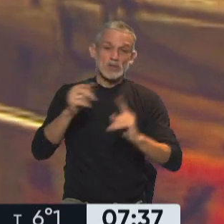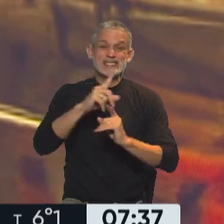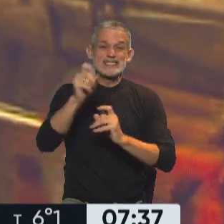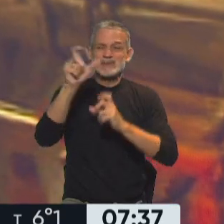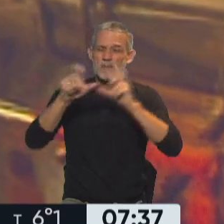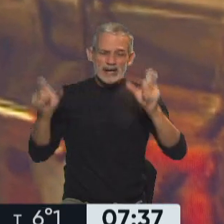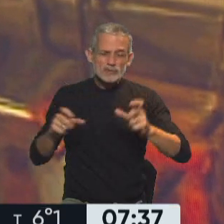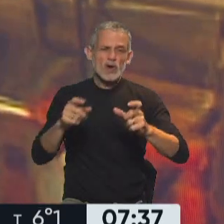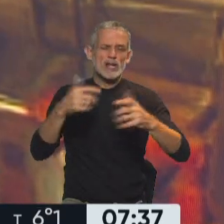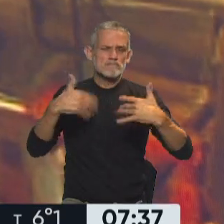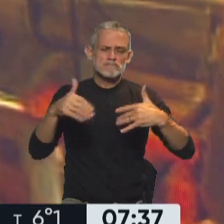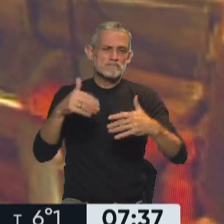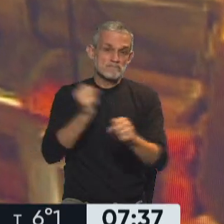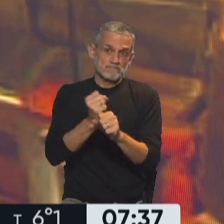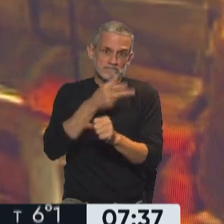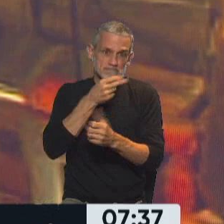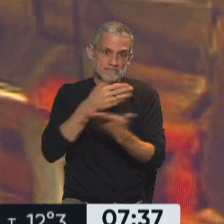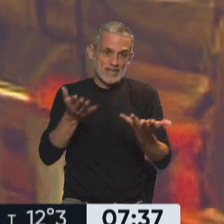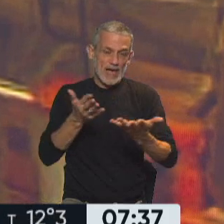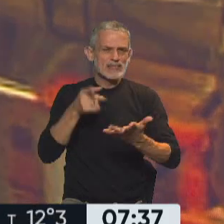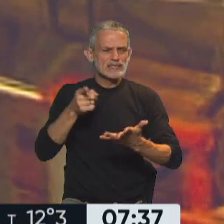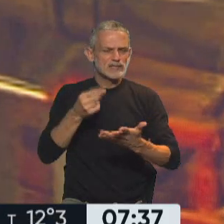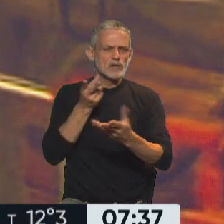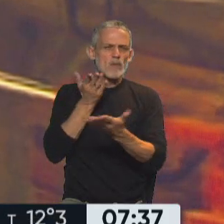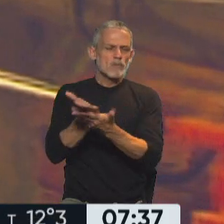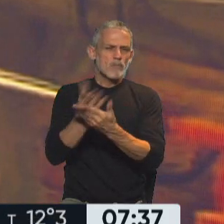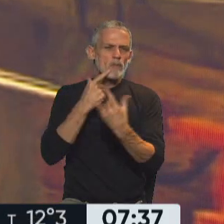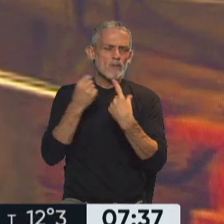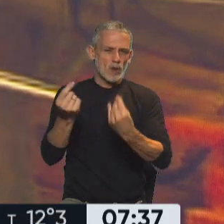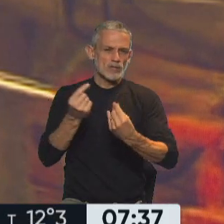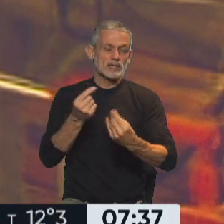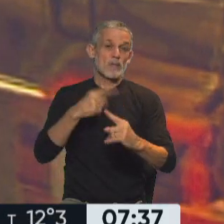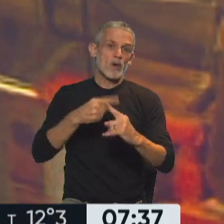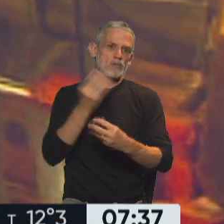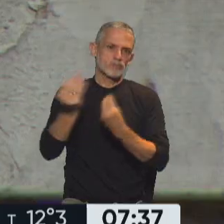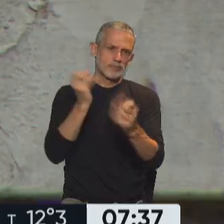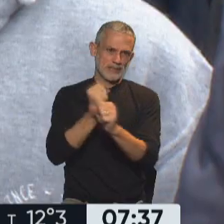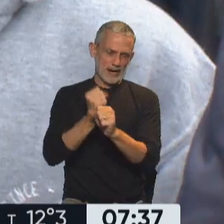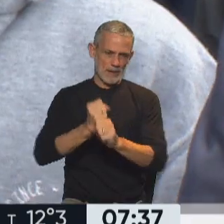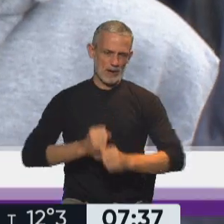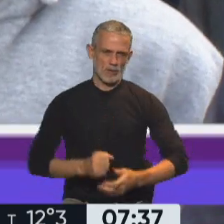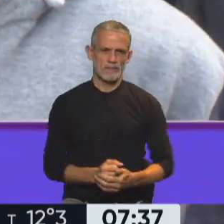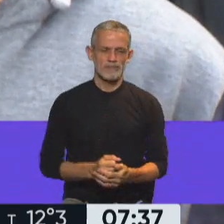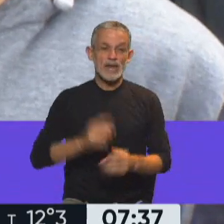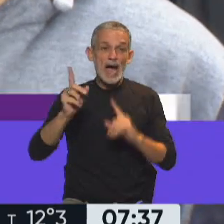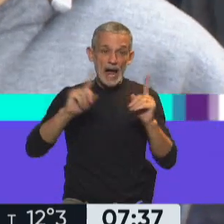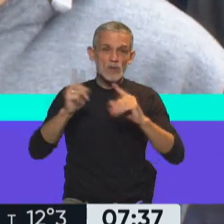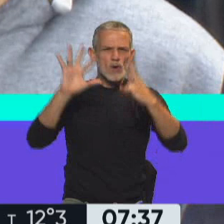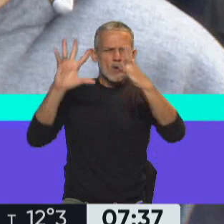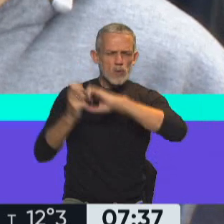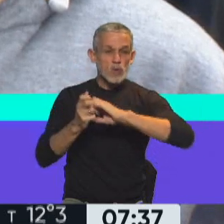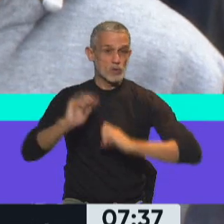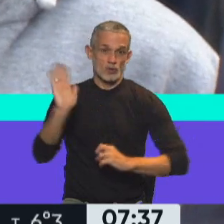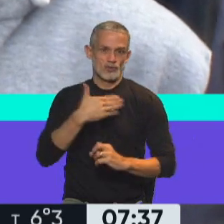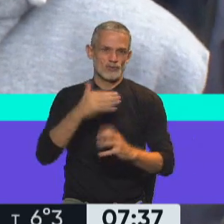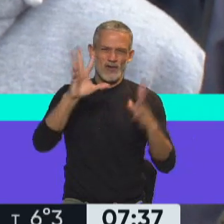se quedaron en la calle, se quedaron sin laburo, y es por eso que están reclamando por sus puestos de trabajo. Una parte, por supuesto, fue destruida, pero no